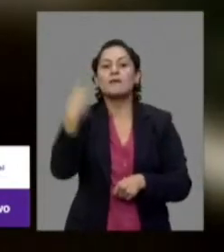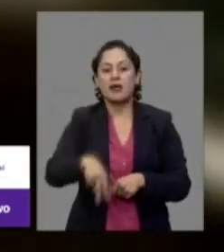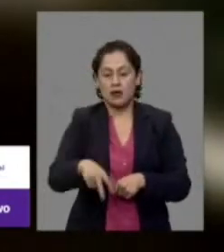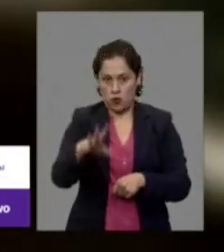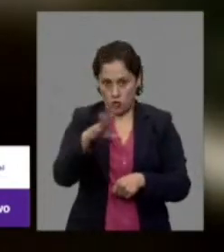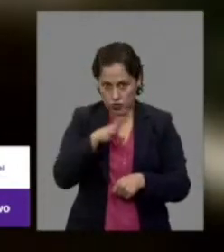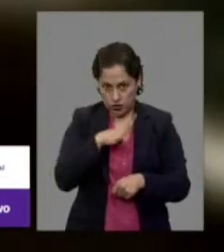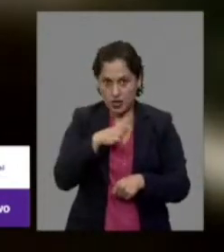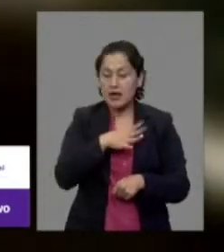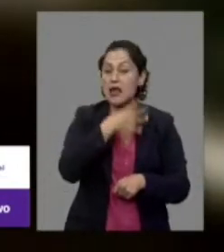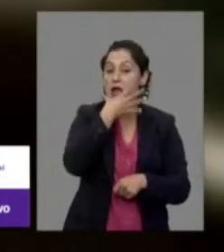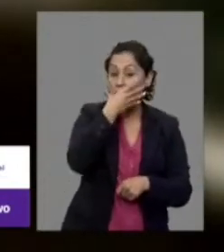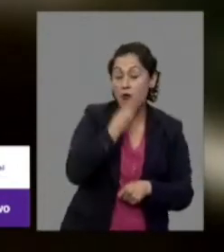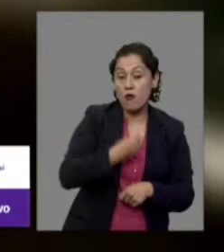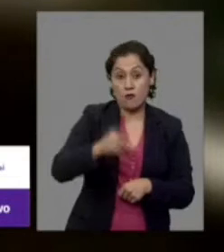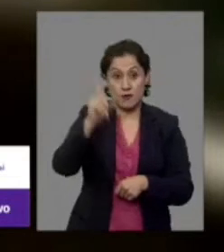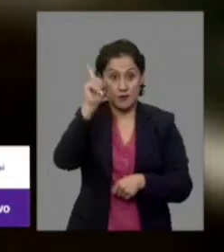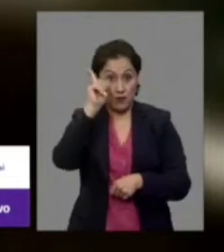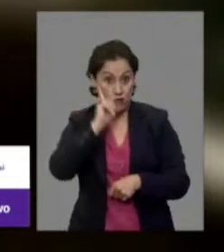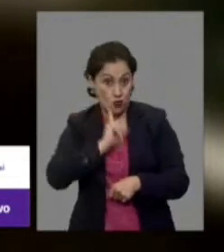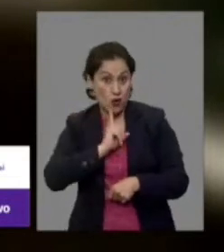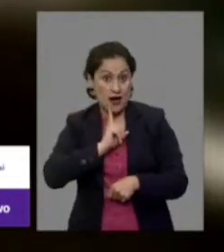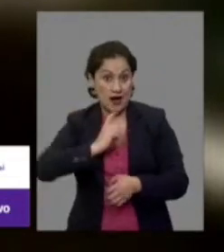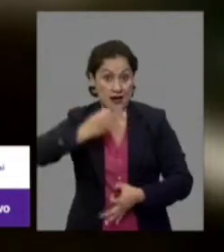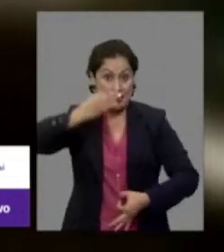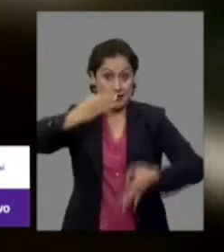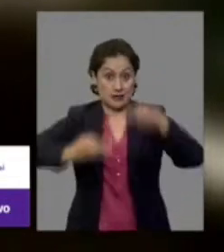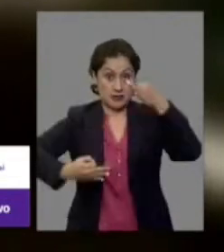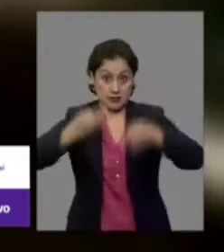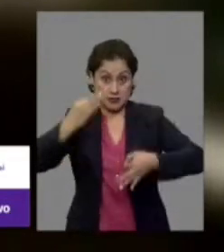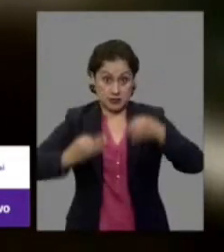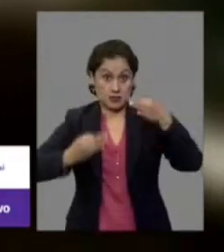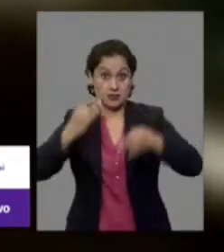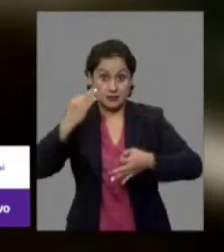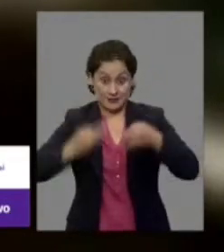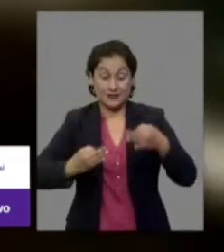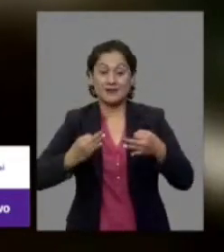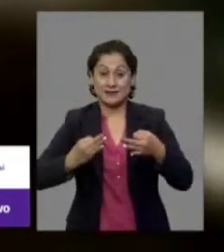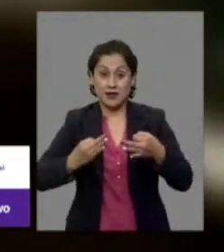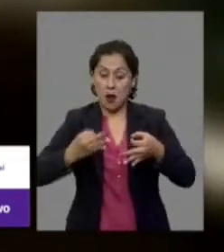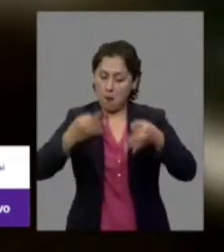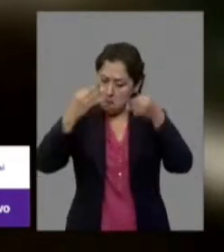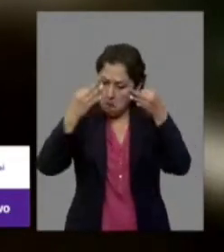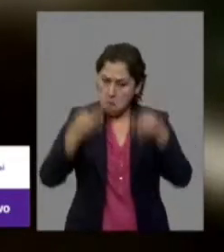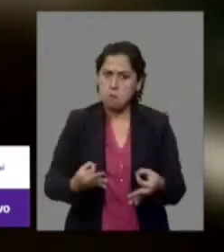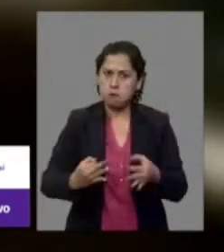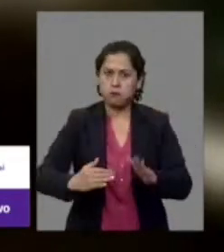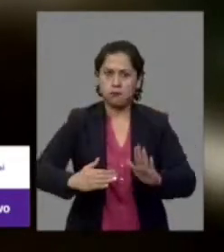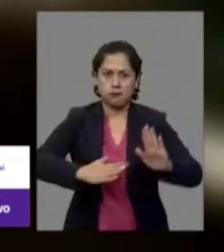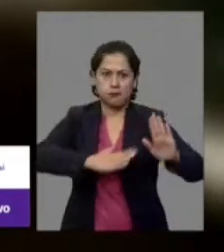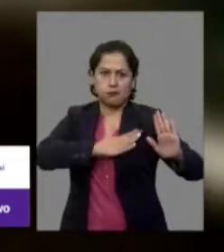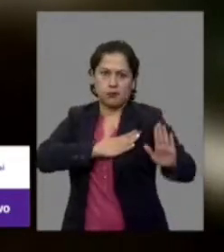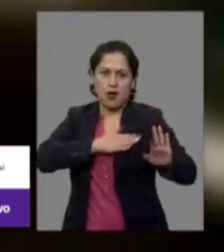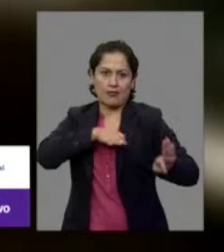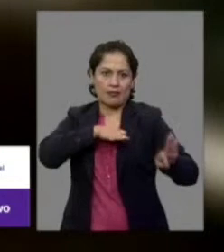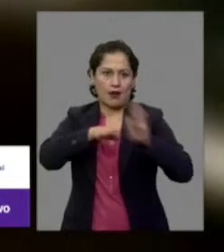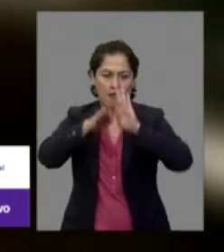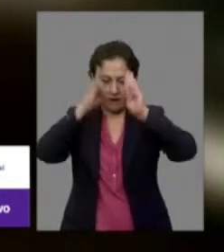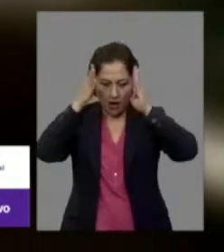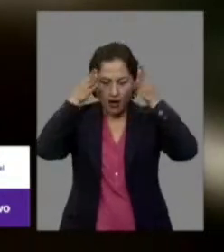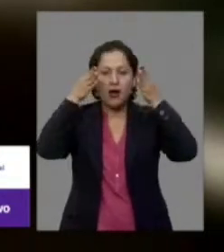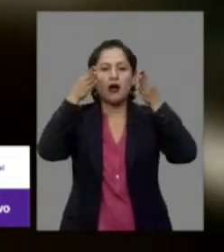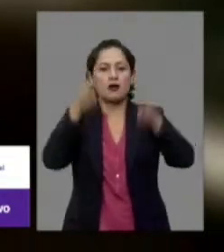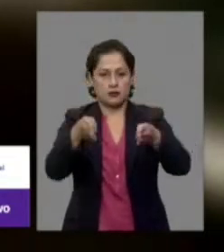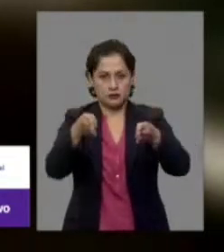hombres íntegros, honestos, comprometidos con la labor que desarrollamos, con